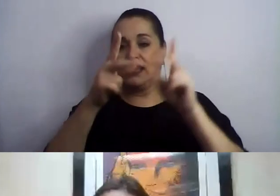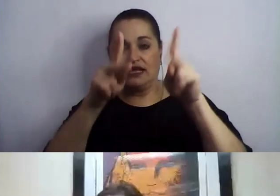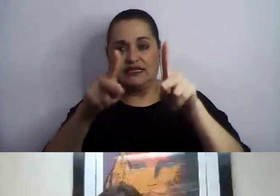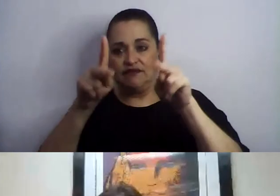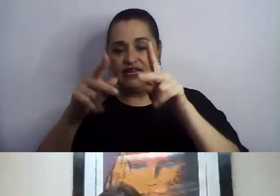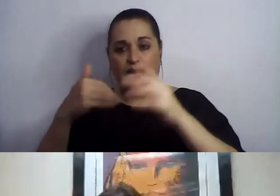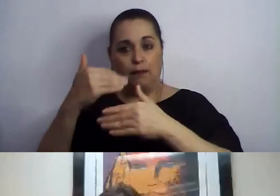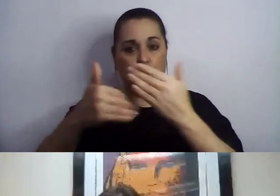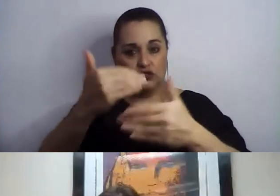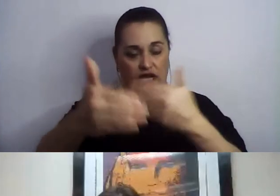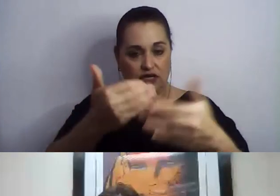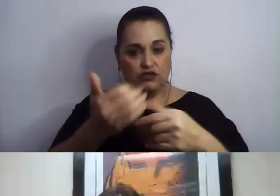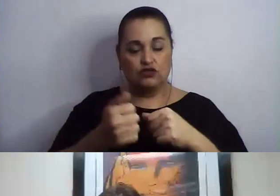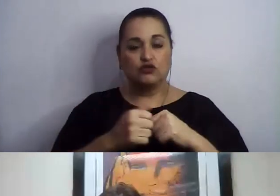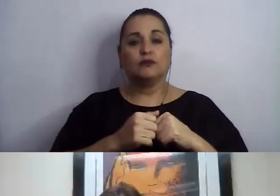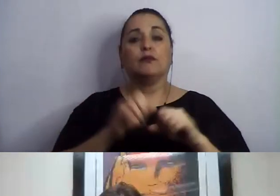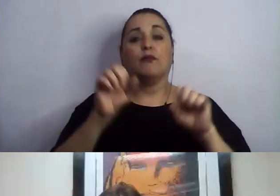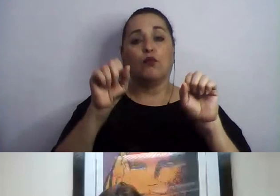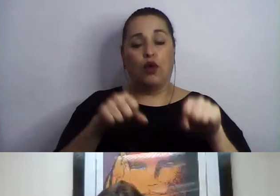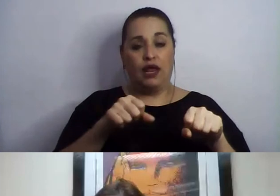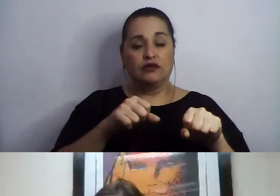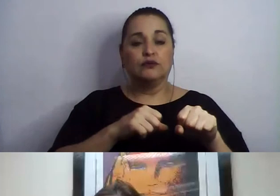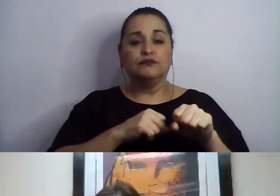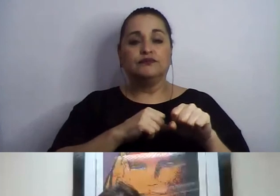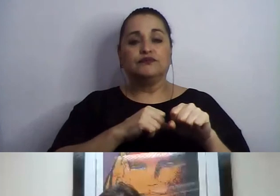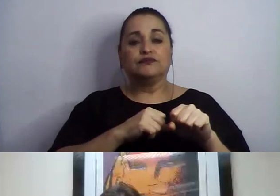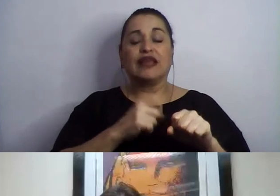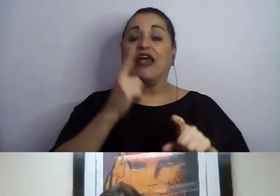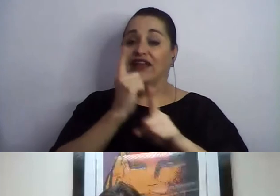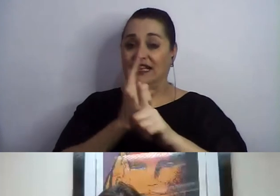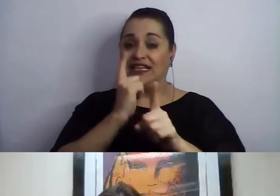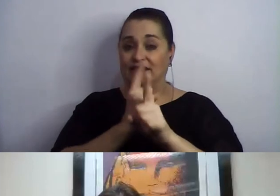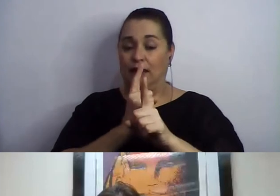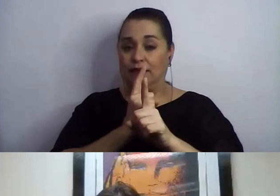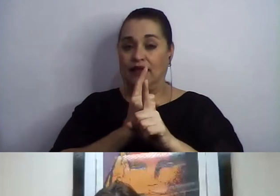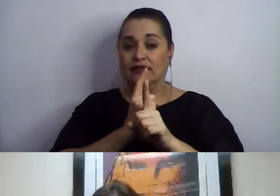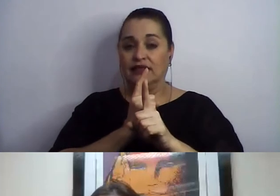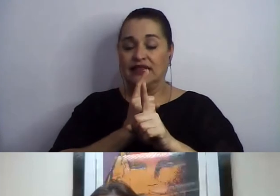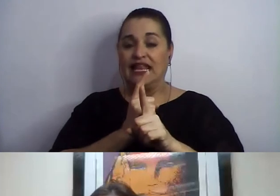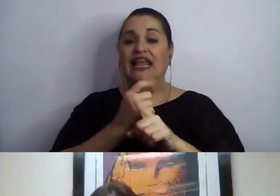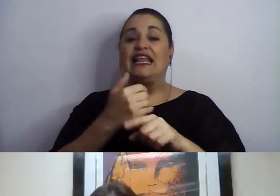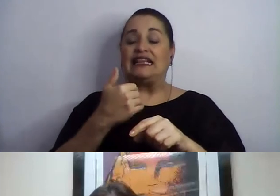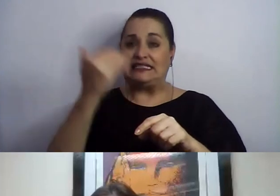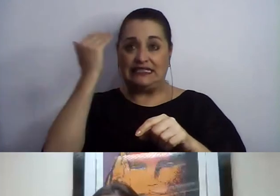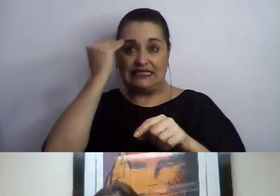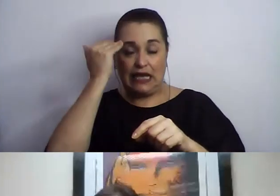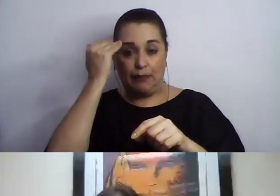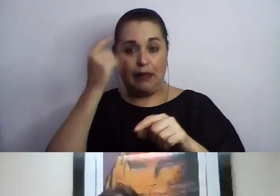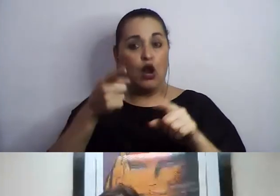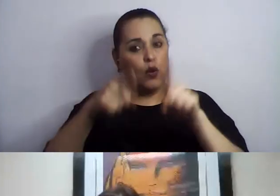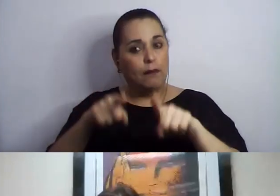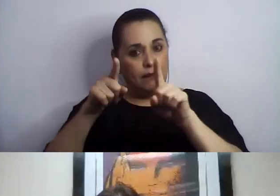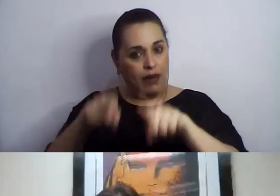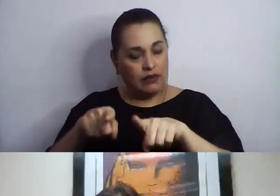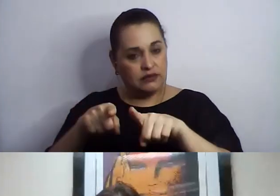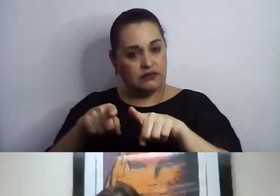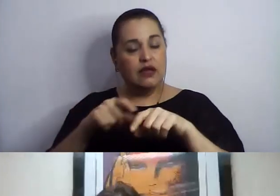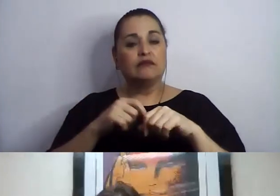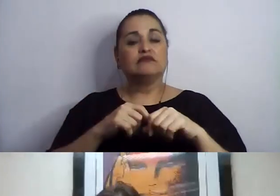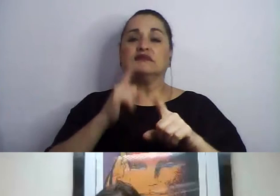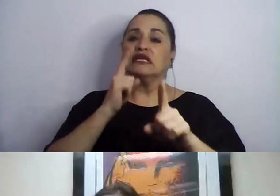proceso de tal manera que efectivamente pues estén al tanto de lo que está sucediendo que